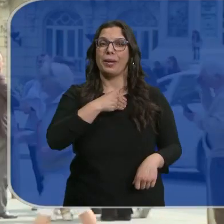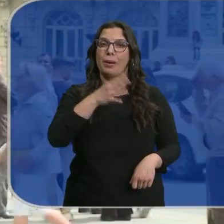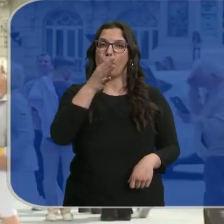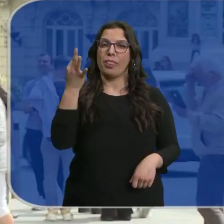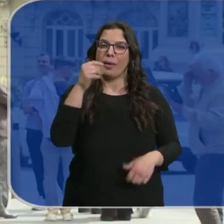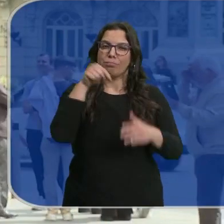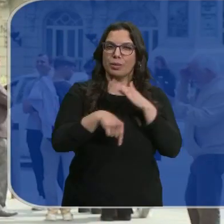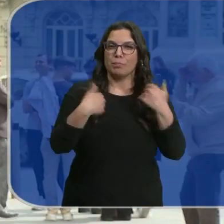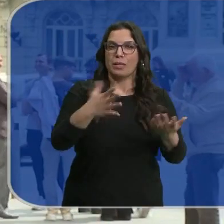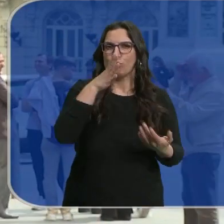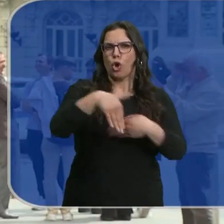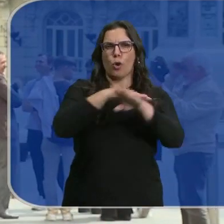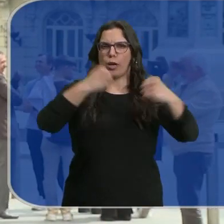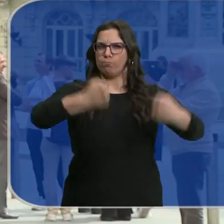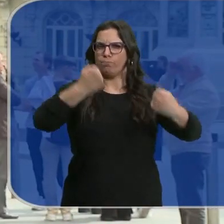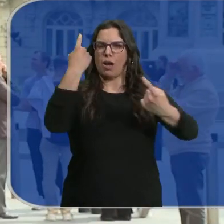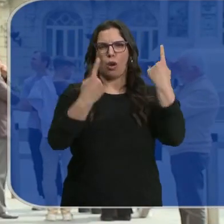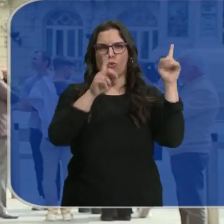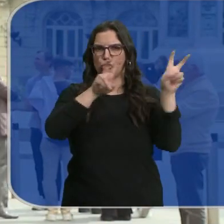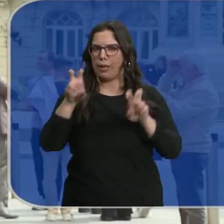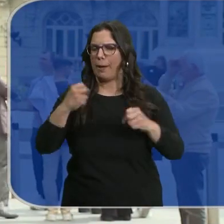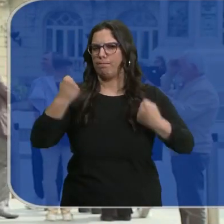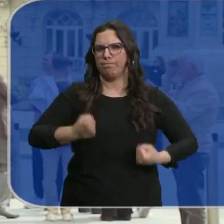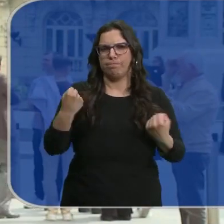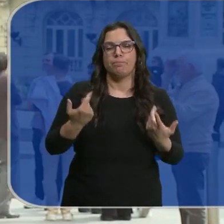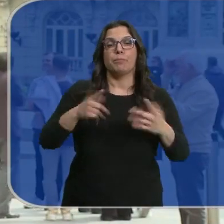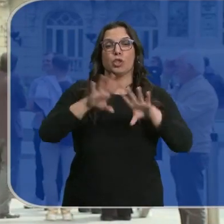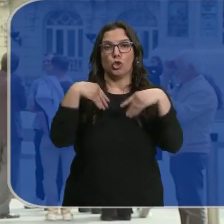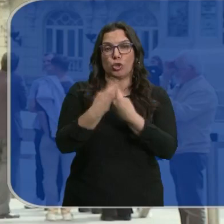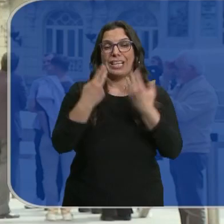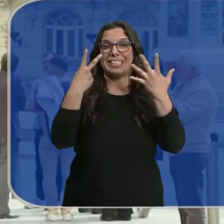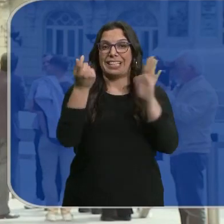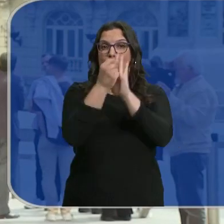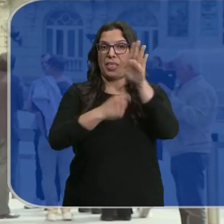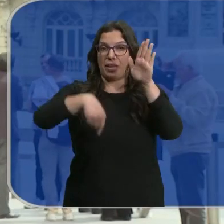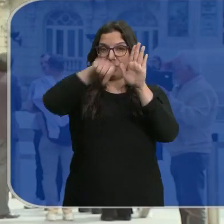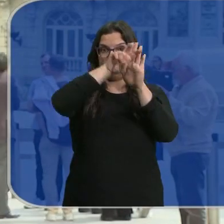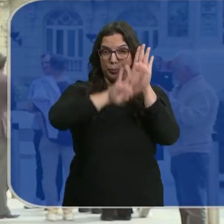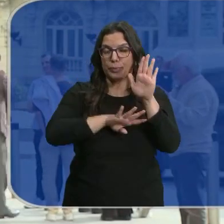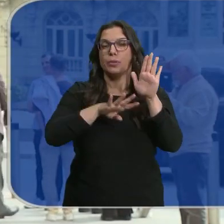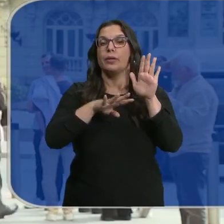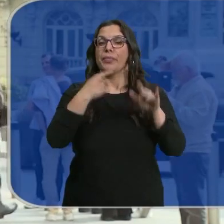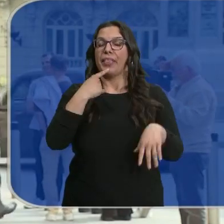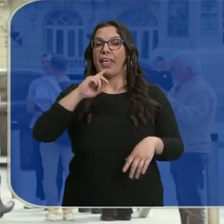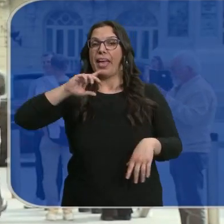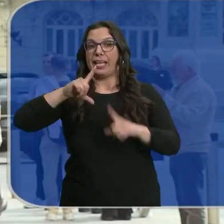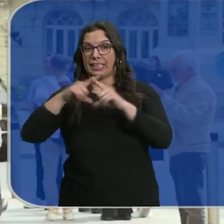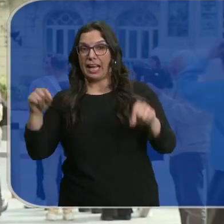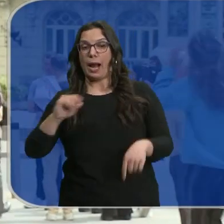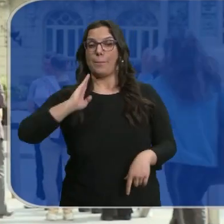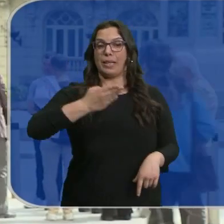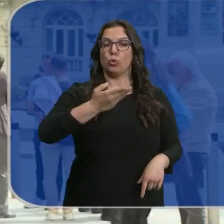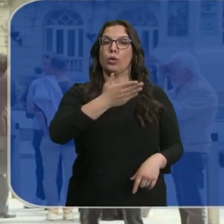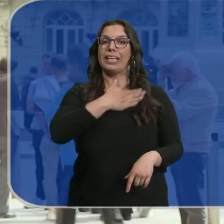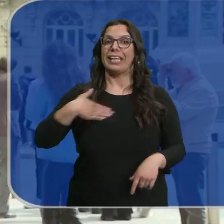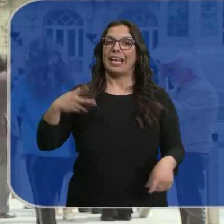llegar más lejos porque el Gobierno no daba el brazo a torcer en alguno de estos puntos. En total son esas siete medidas que lo que intentan, dicen desde Esquerra y desde Bildu, es frenar la